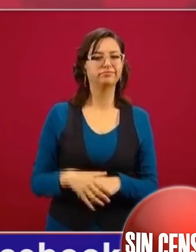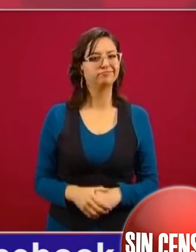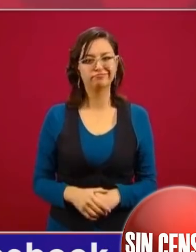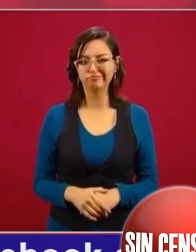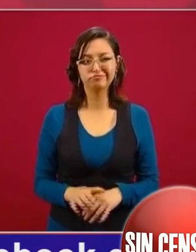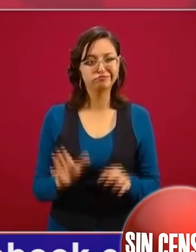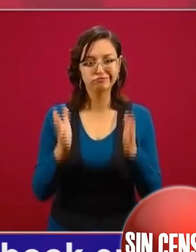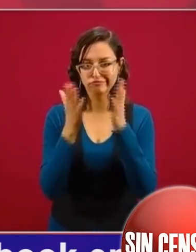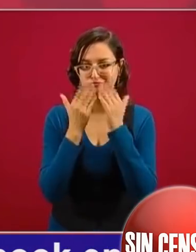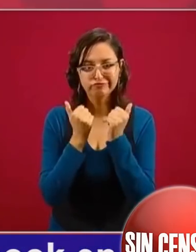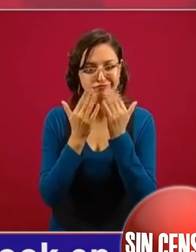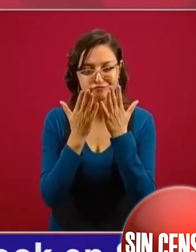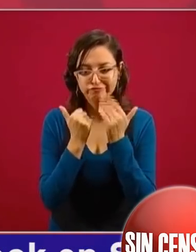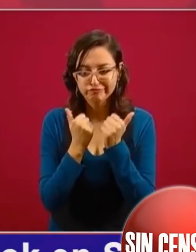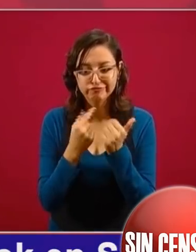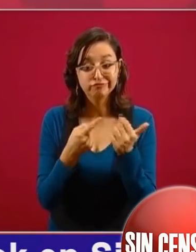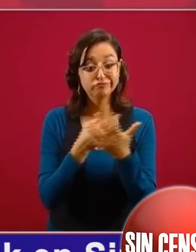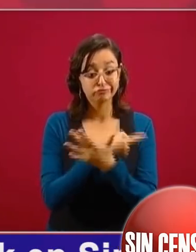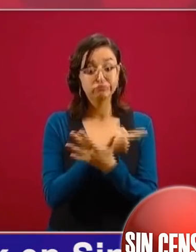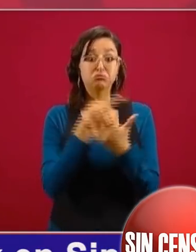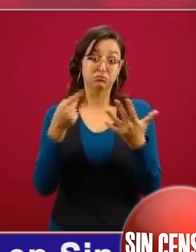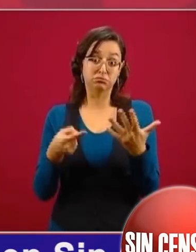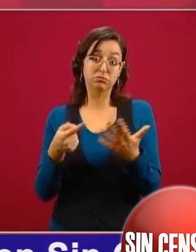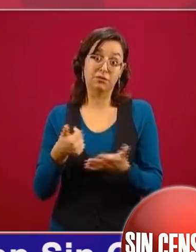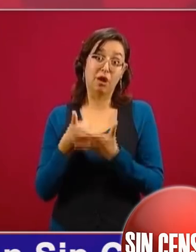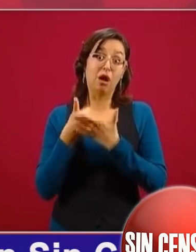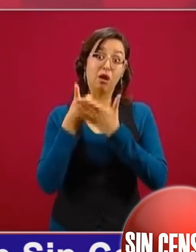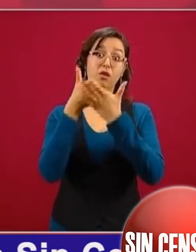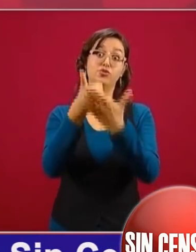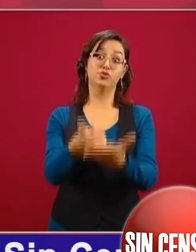Entonces, todo eso es ayuda.